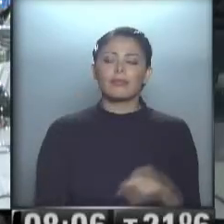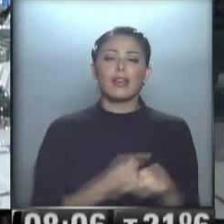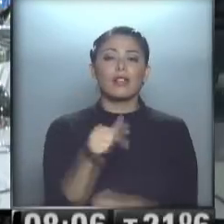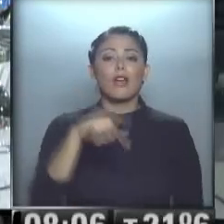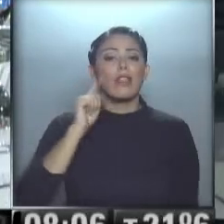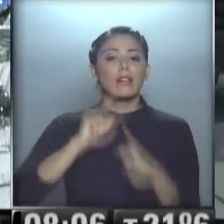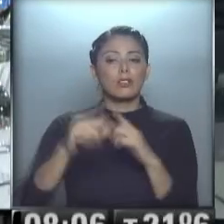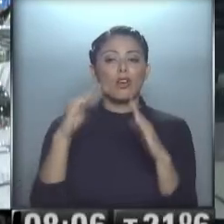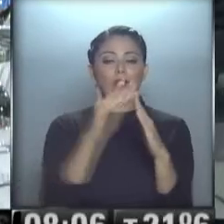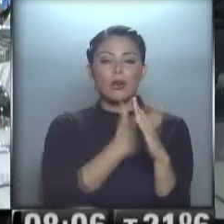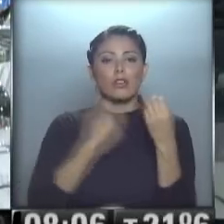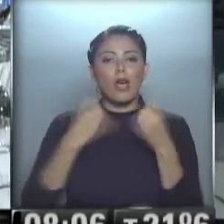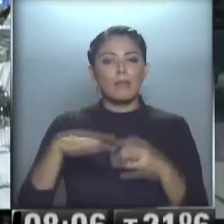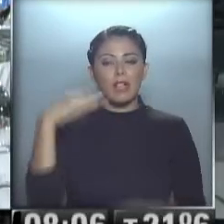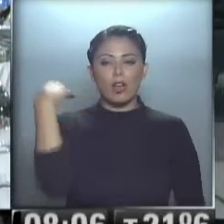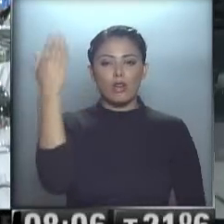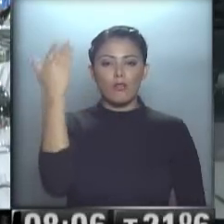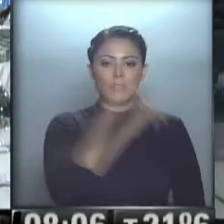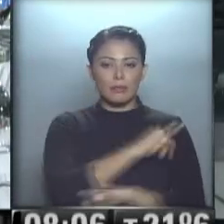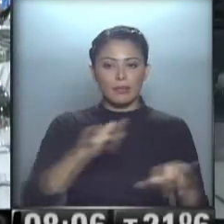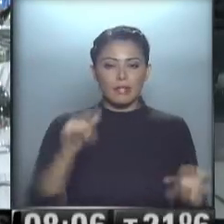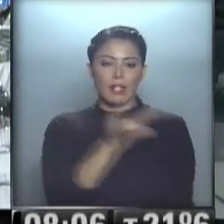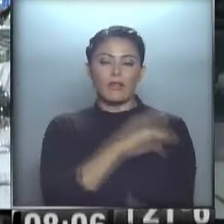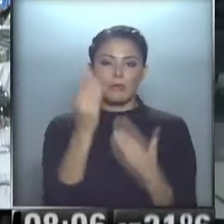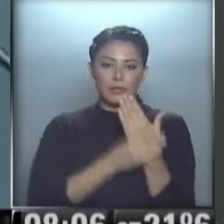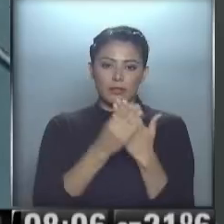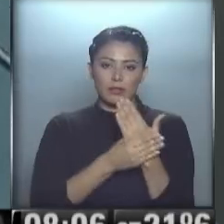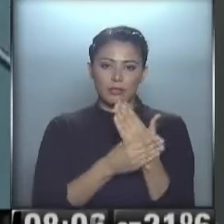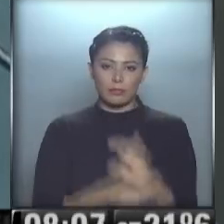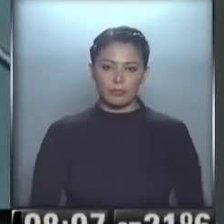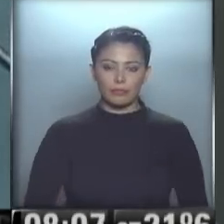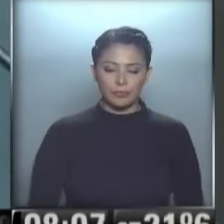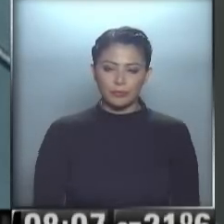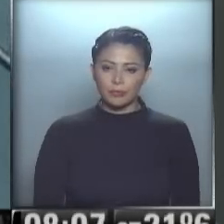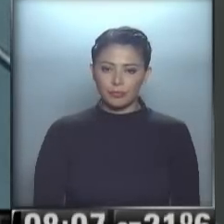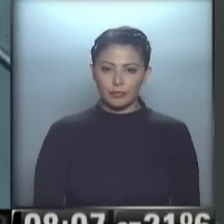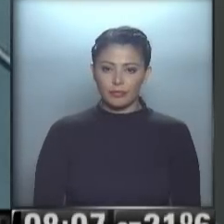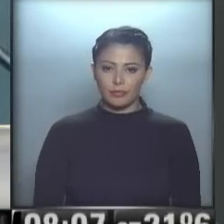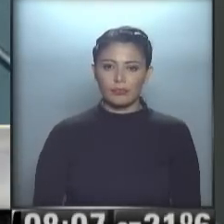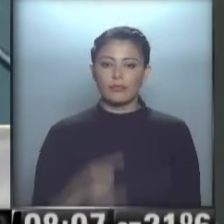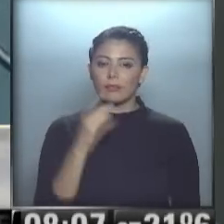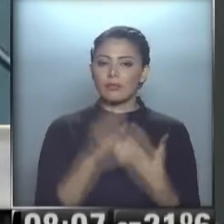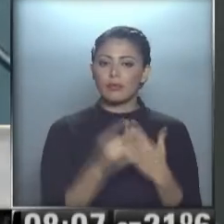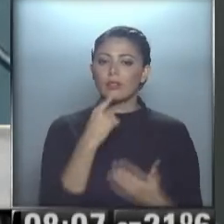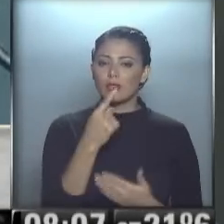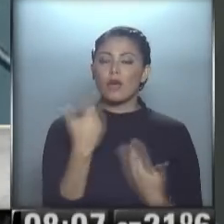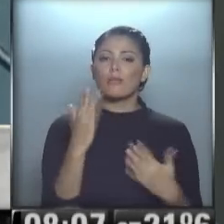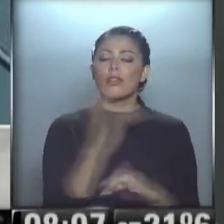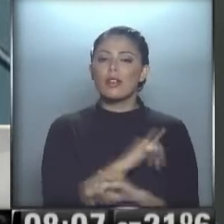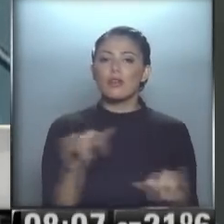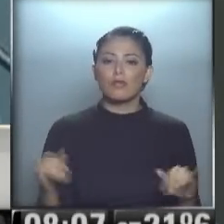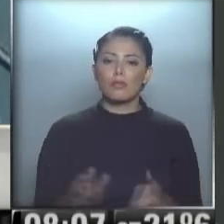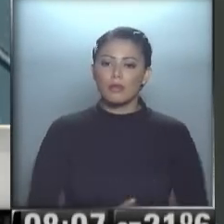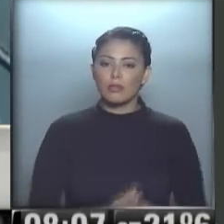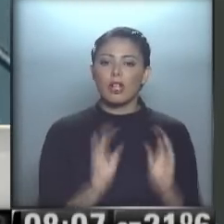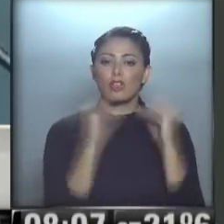vamos a casa de gobierno comienza la conferencia de prensa del jefe de gabinete Jorge capitanich presente semana probablemente tengamos información respecto